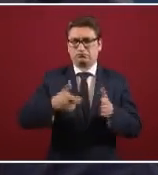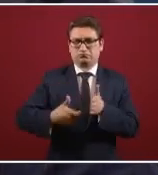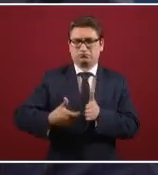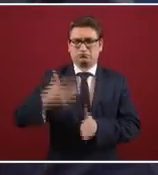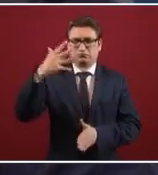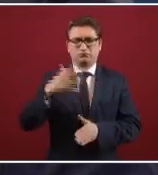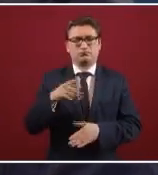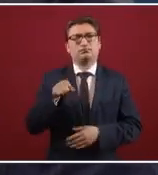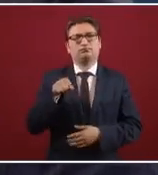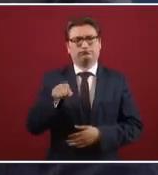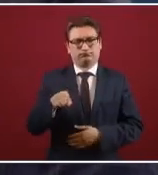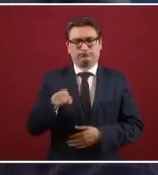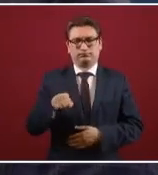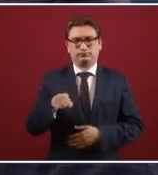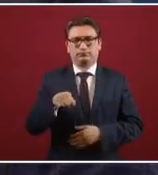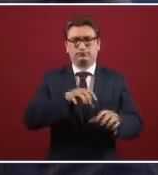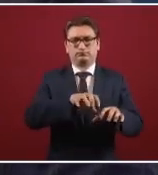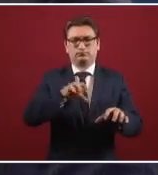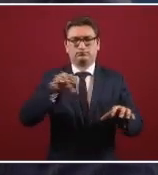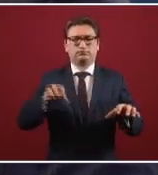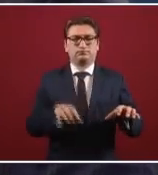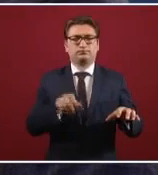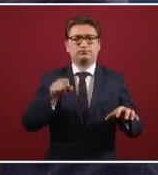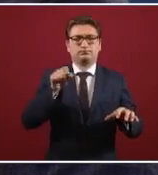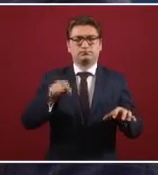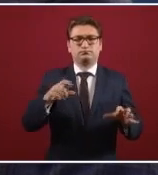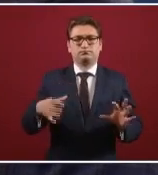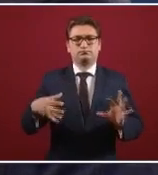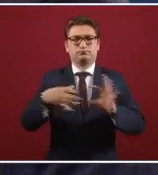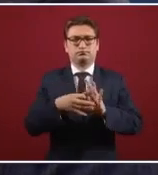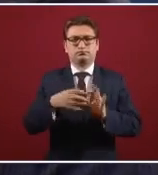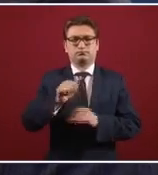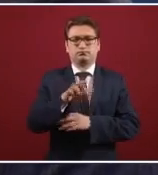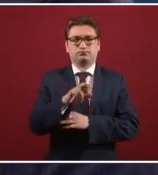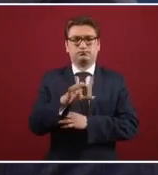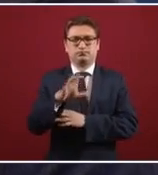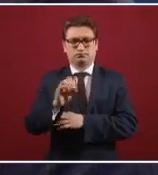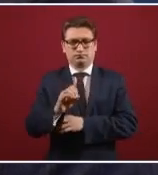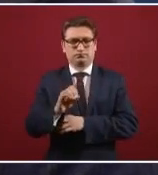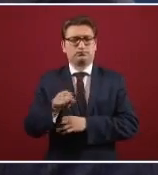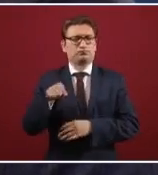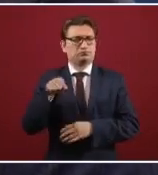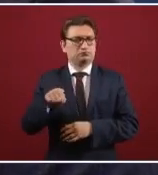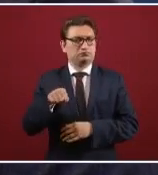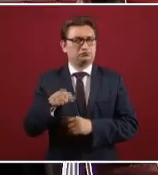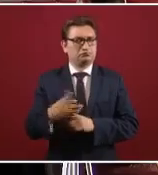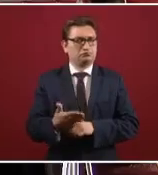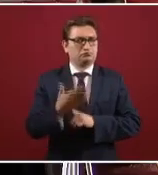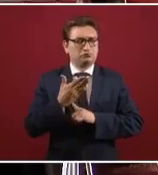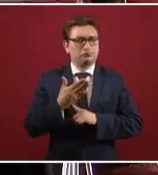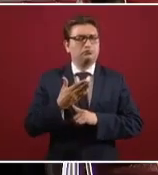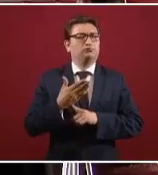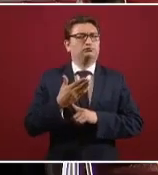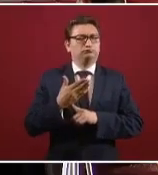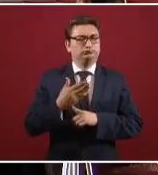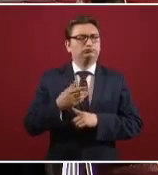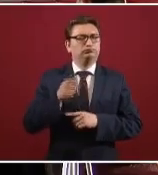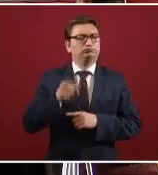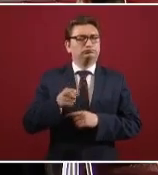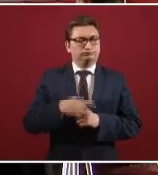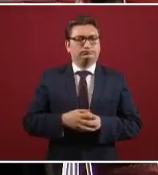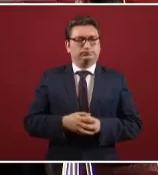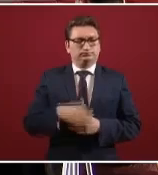lo están dando en sus franquicias que operan con la marca arco y nos demostraron como el